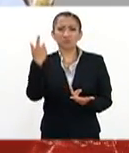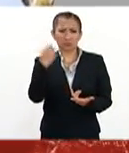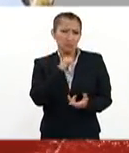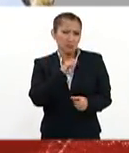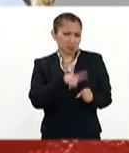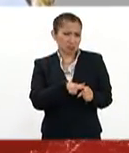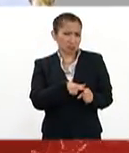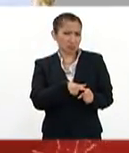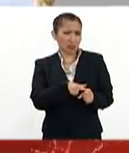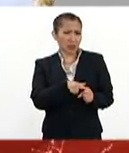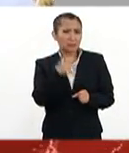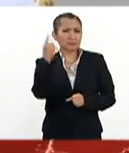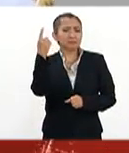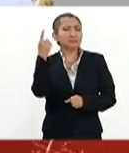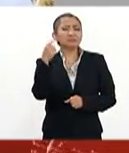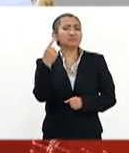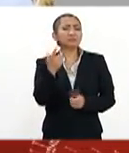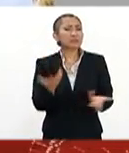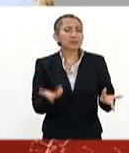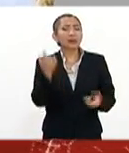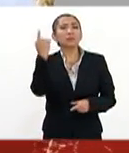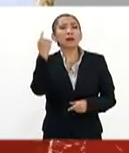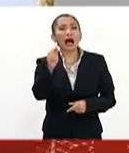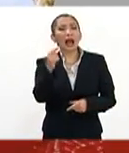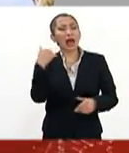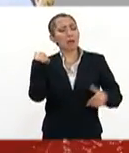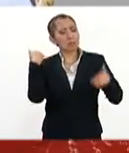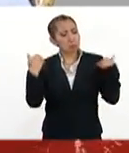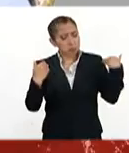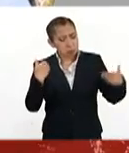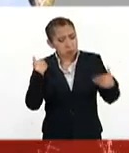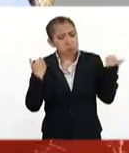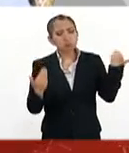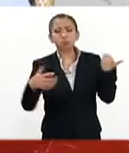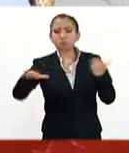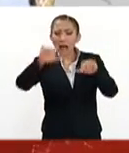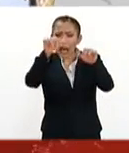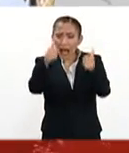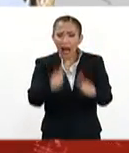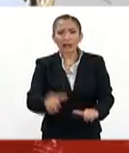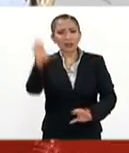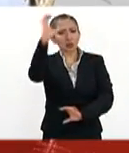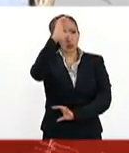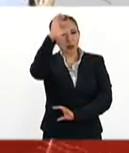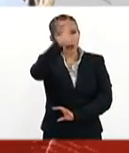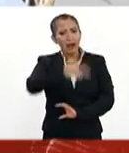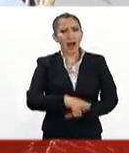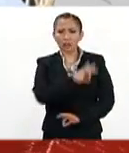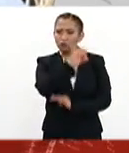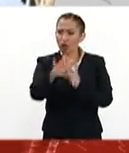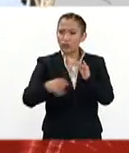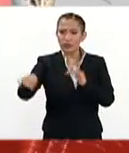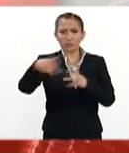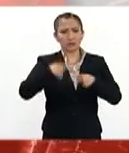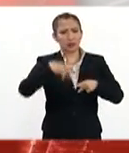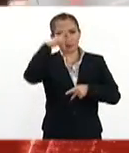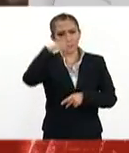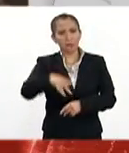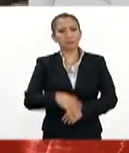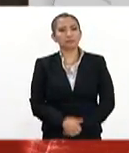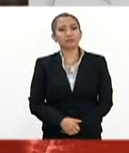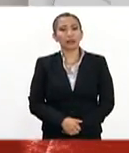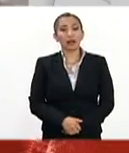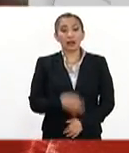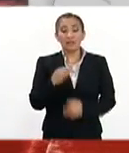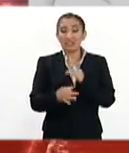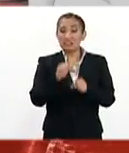excepcional para el disfrute de las artes y de la cultura de todos los mexicanos.